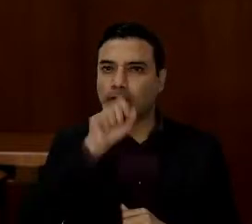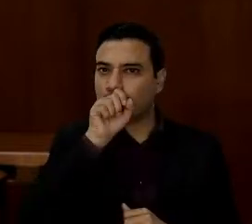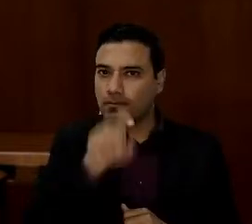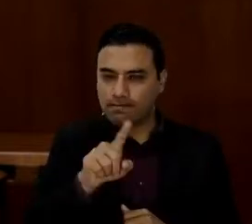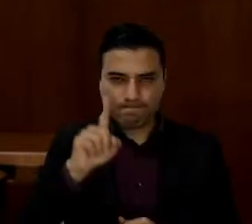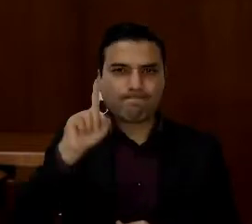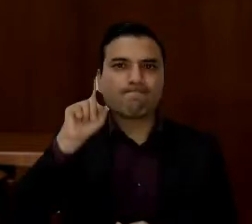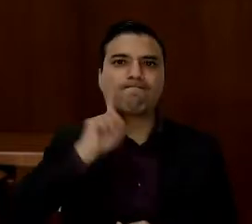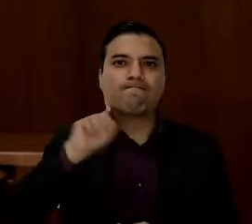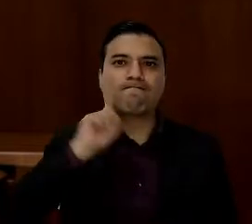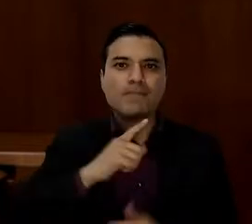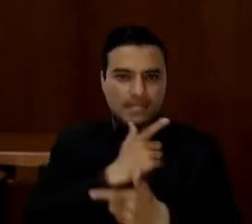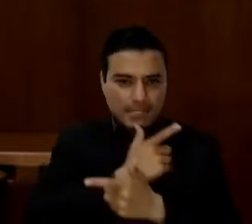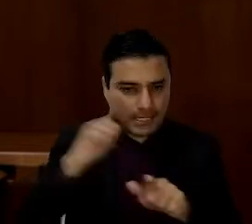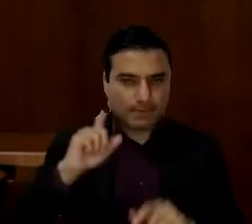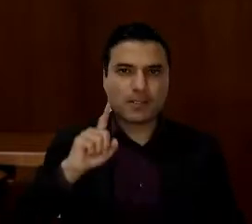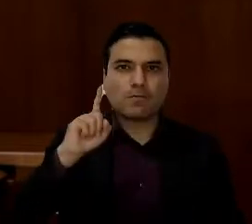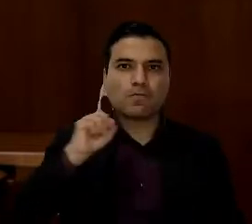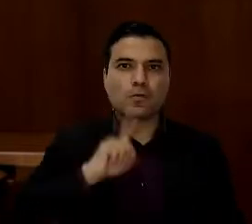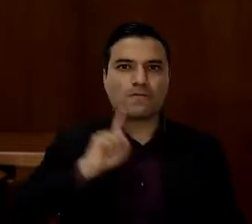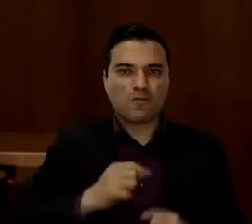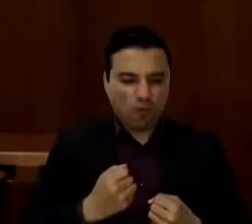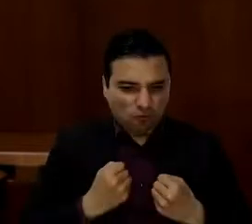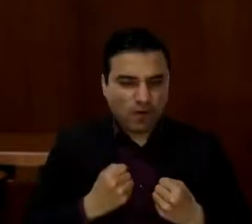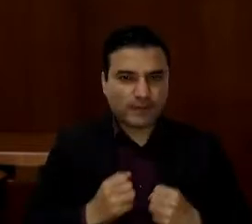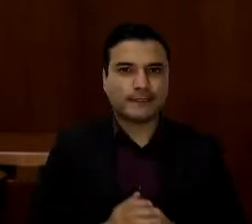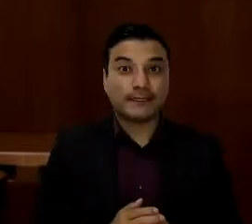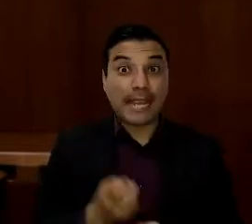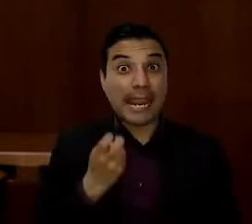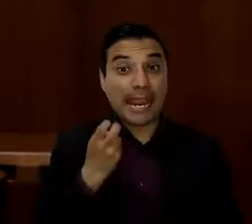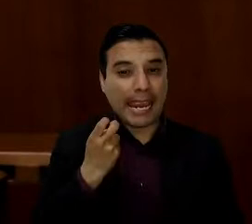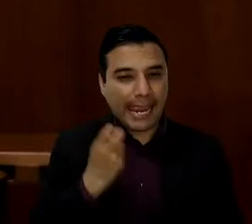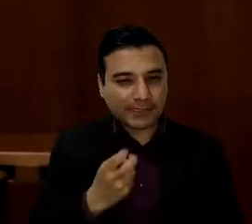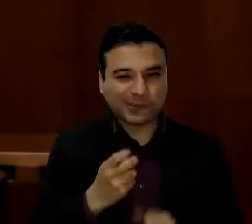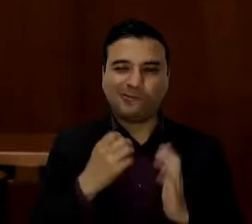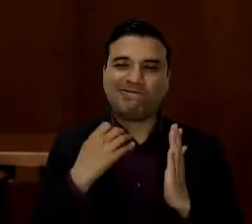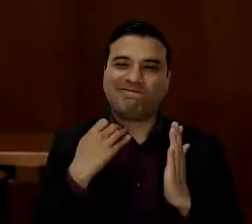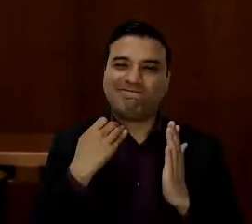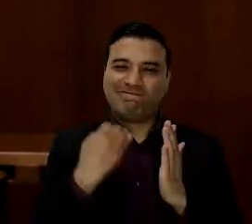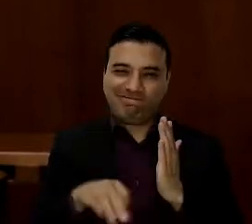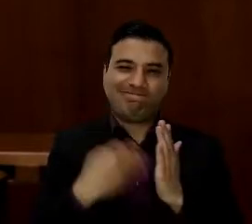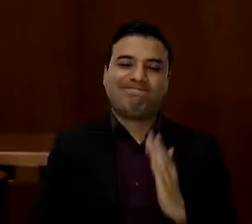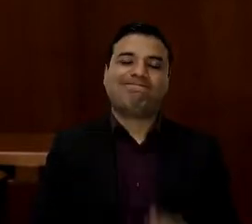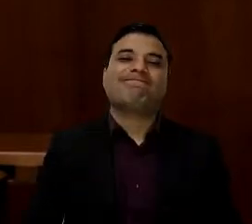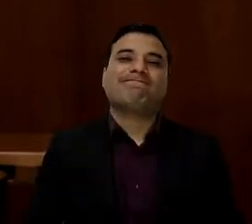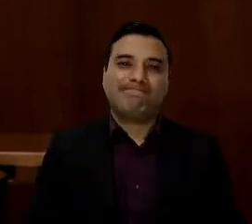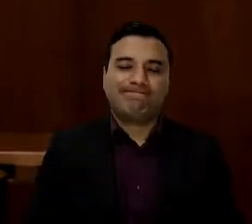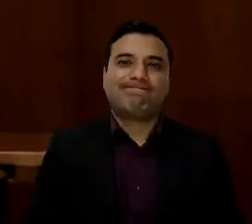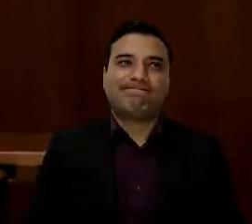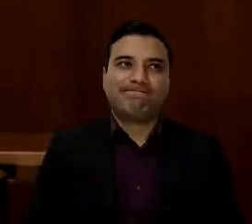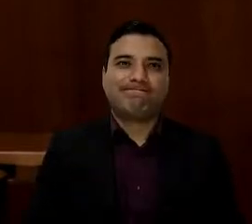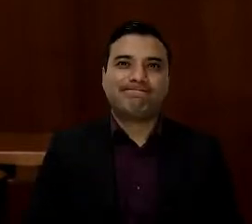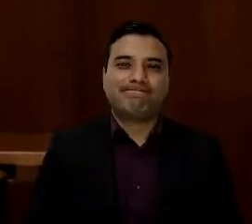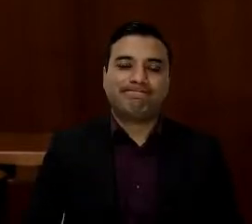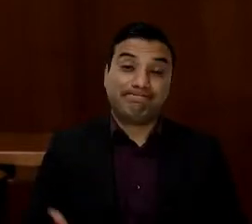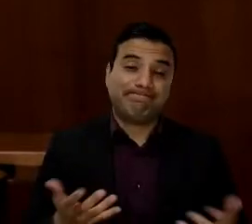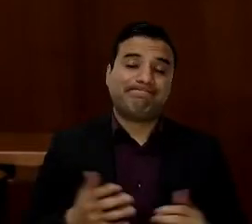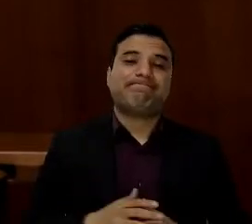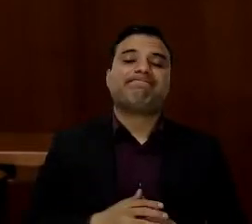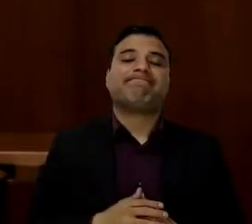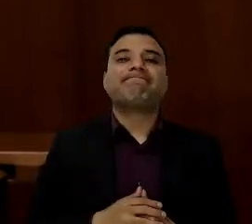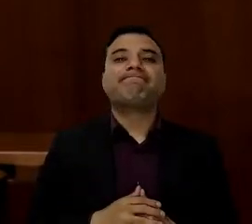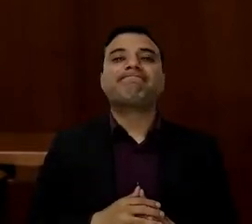libres y empoderadas eso es lo que nosotras queremos en este